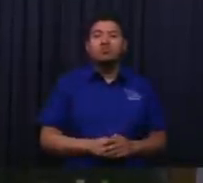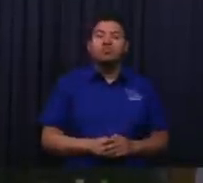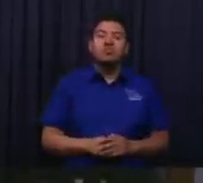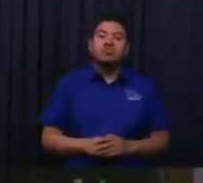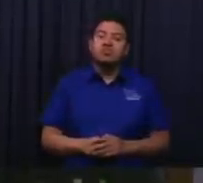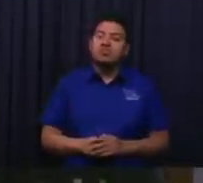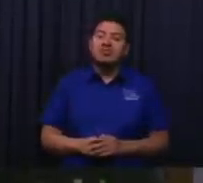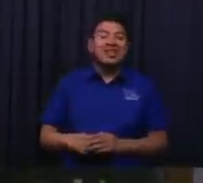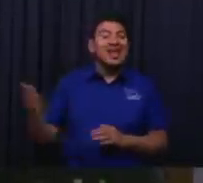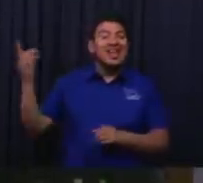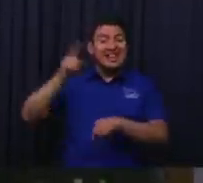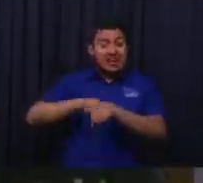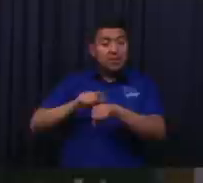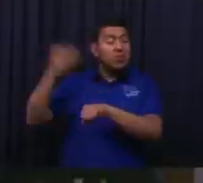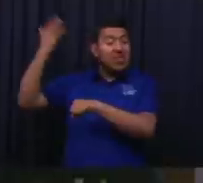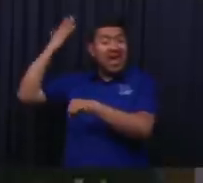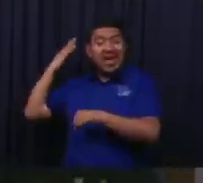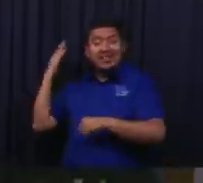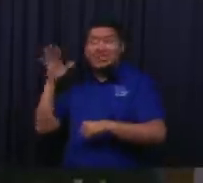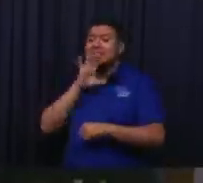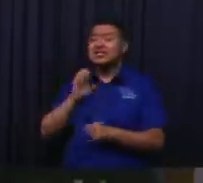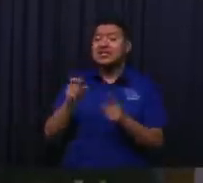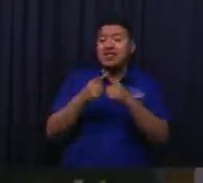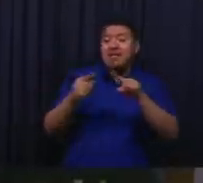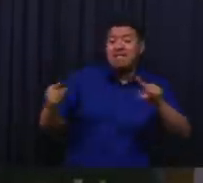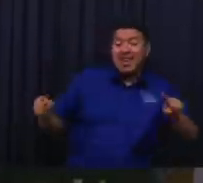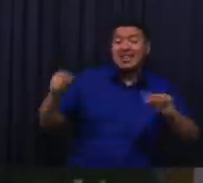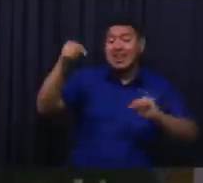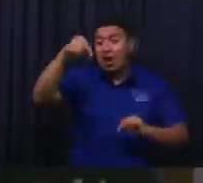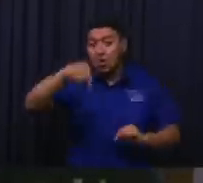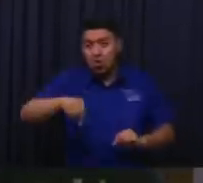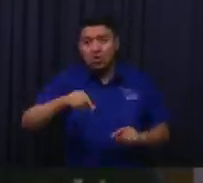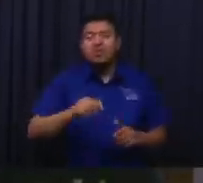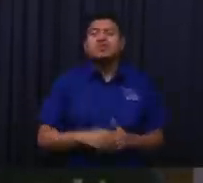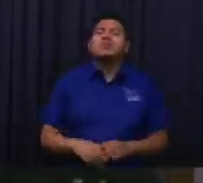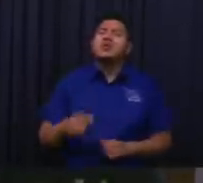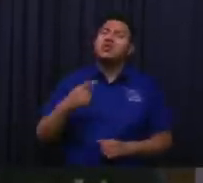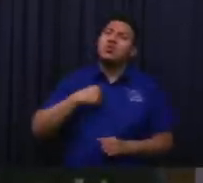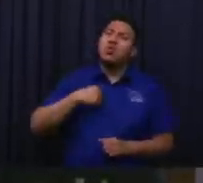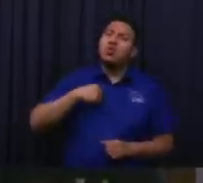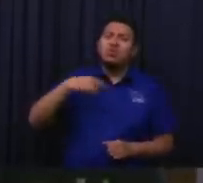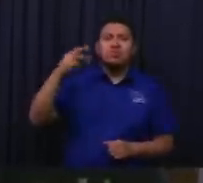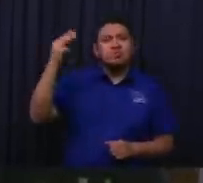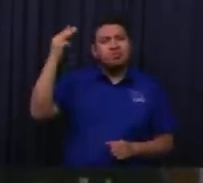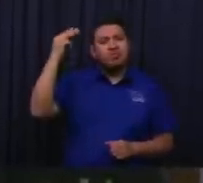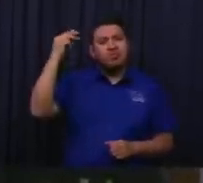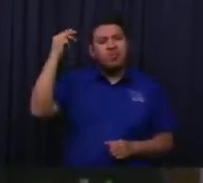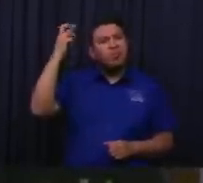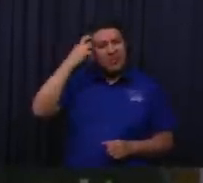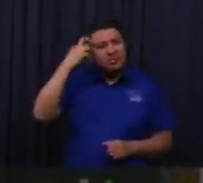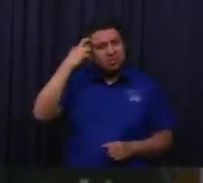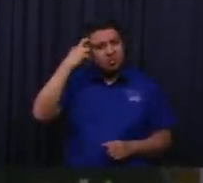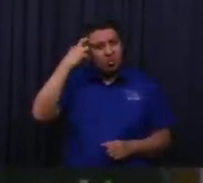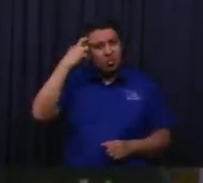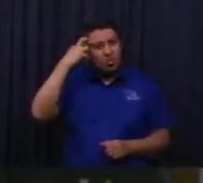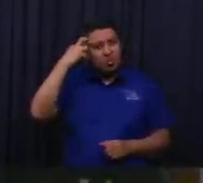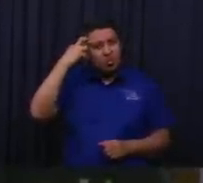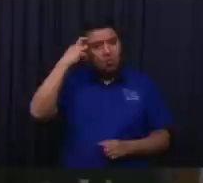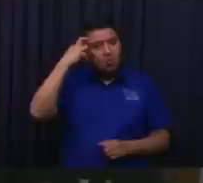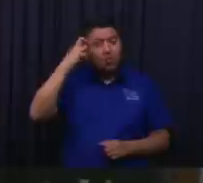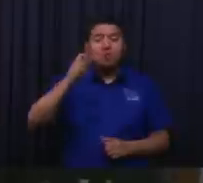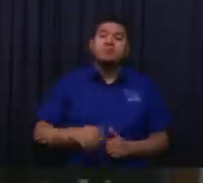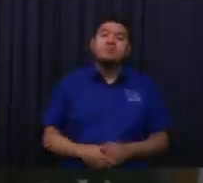bastante. Esto me llega a mi mente, y eso es lo que decía mi hermano